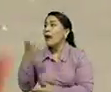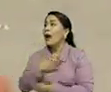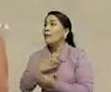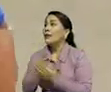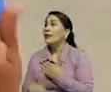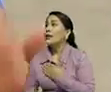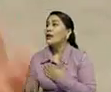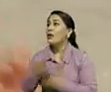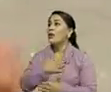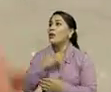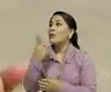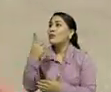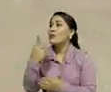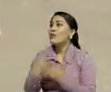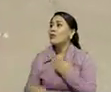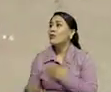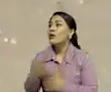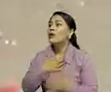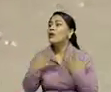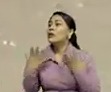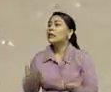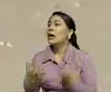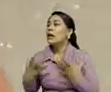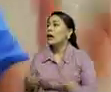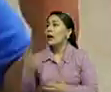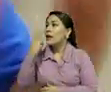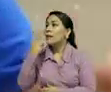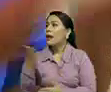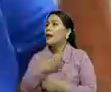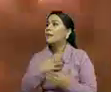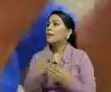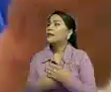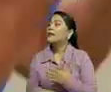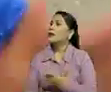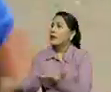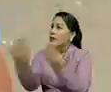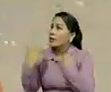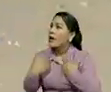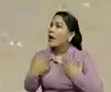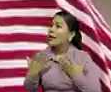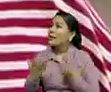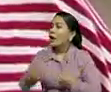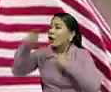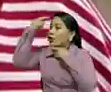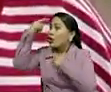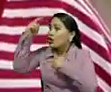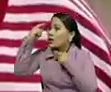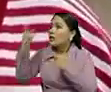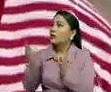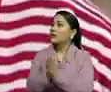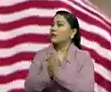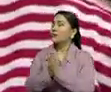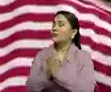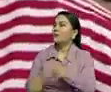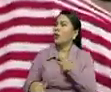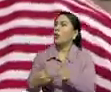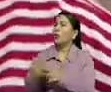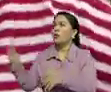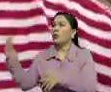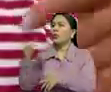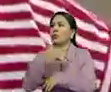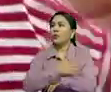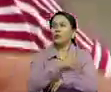El único que pido era mi hijo. Que nos den noticias. Y a lo que iba saliendo tiraron